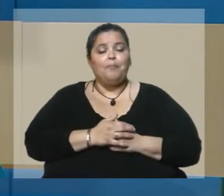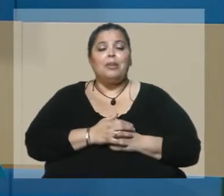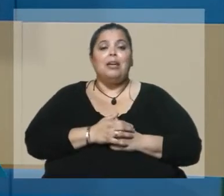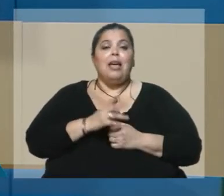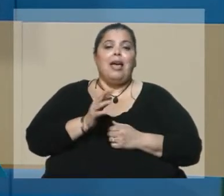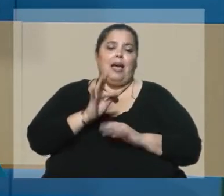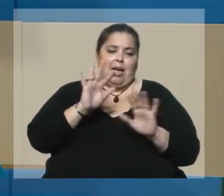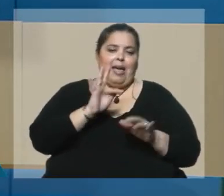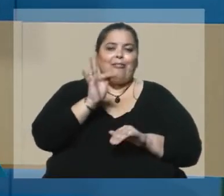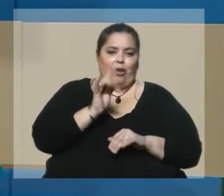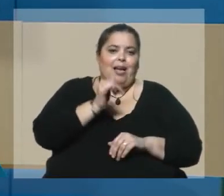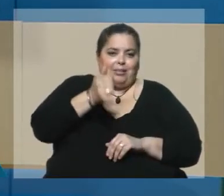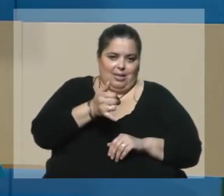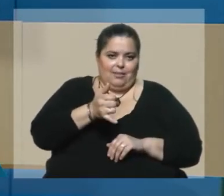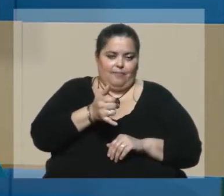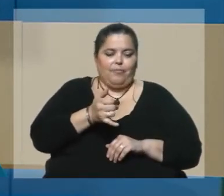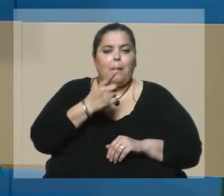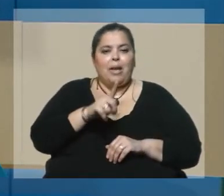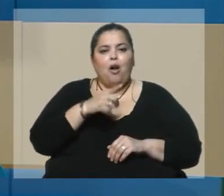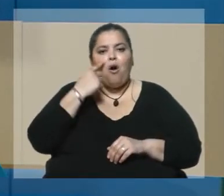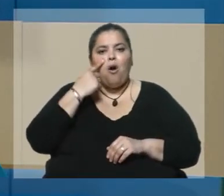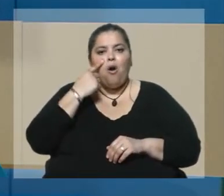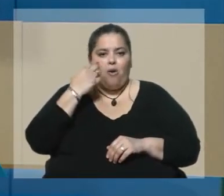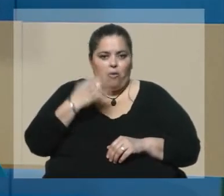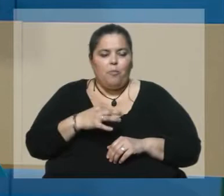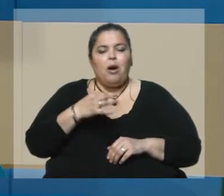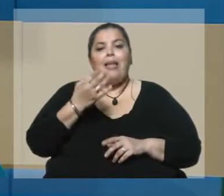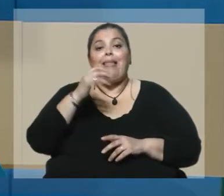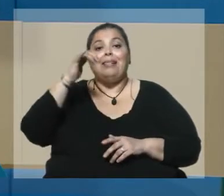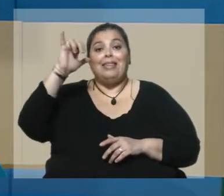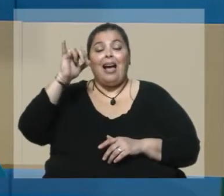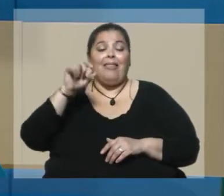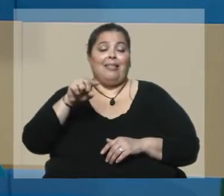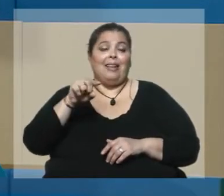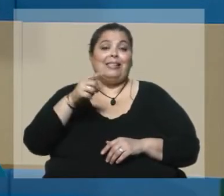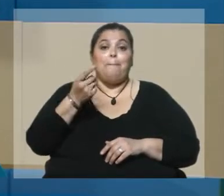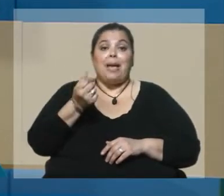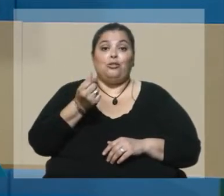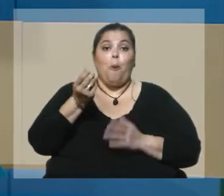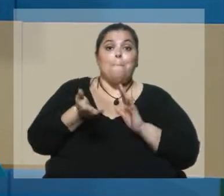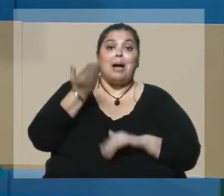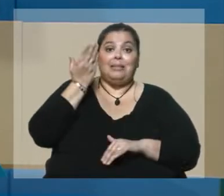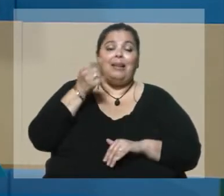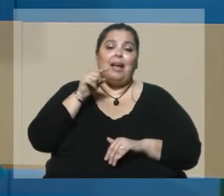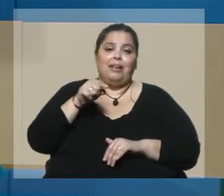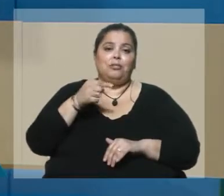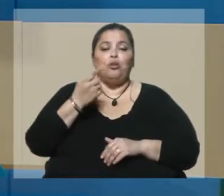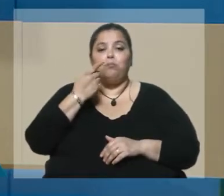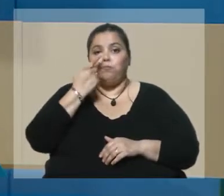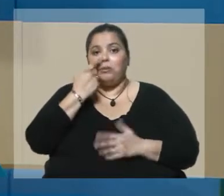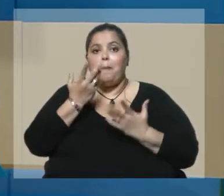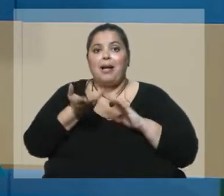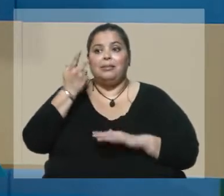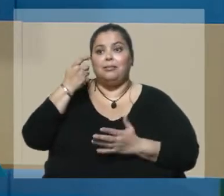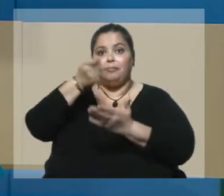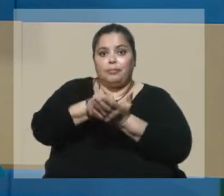sí En definitiva una tasa de interés en pesos más alta es un incentivo mayor a colocar los